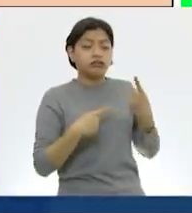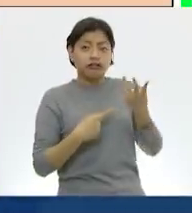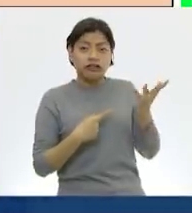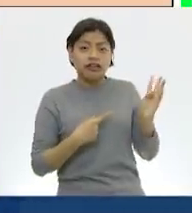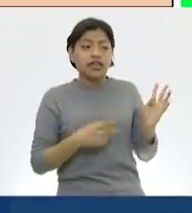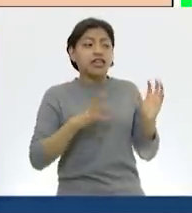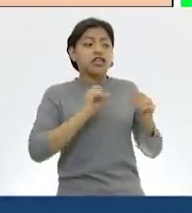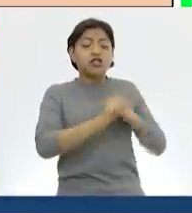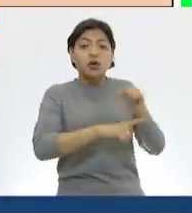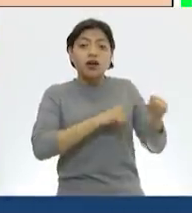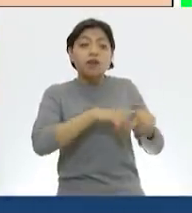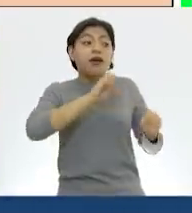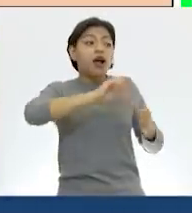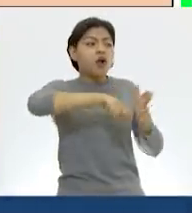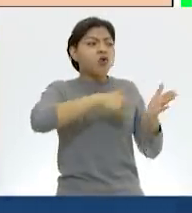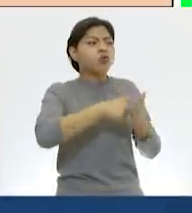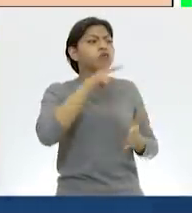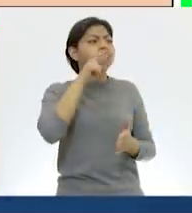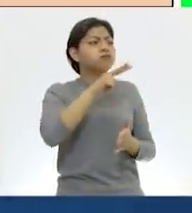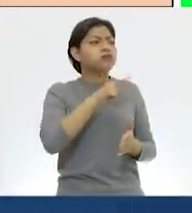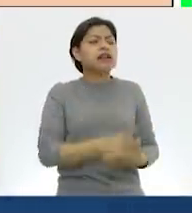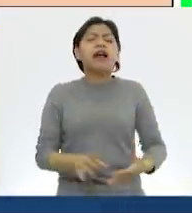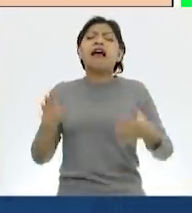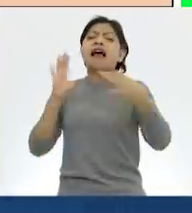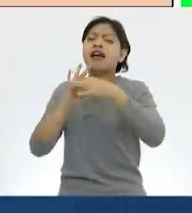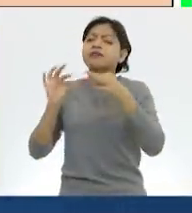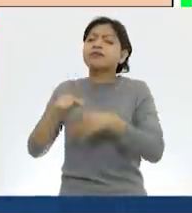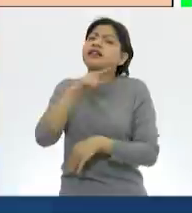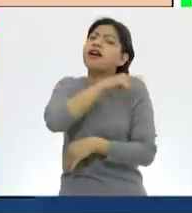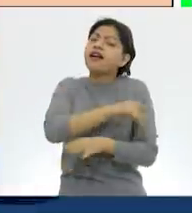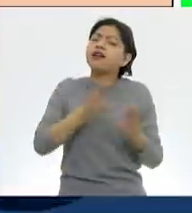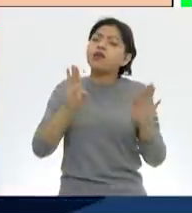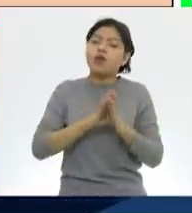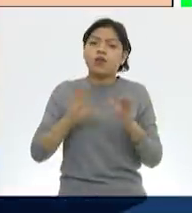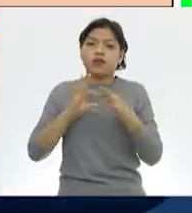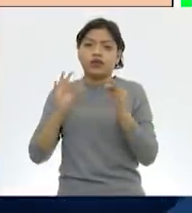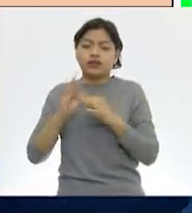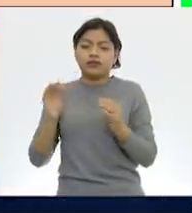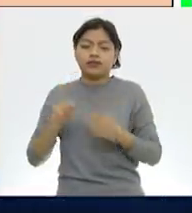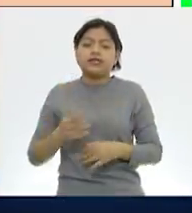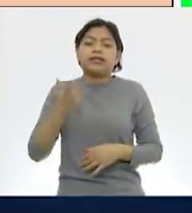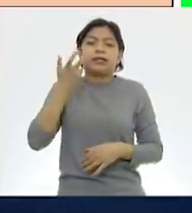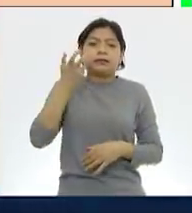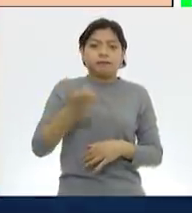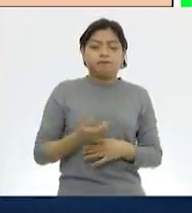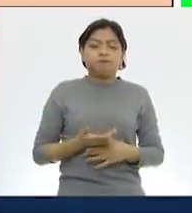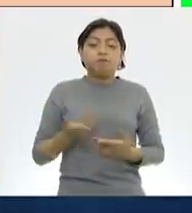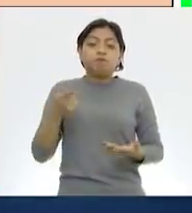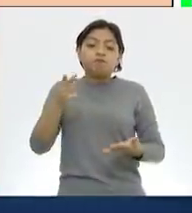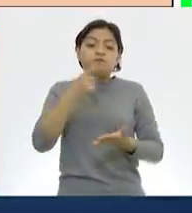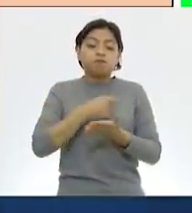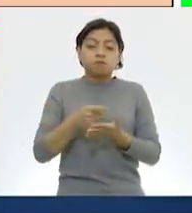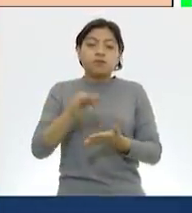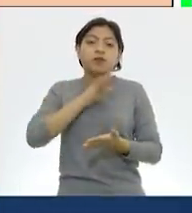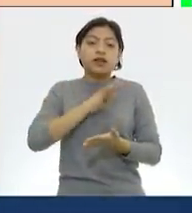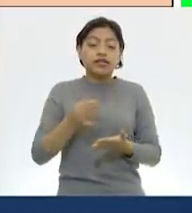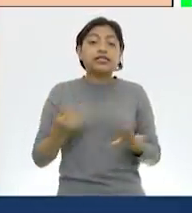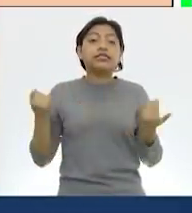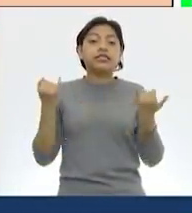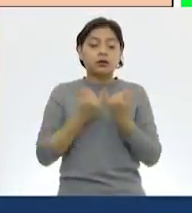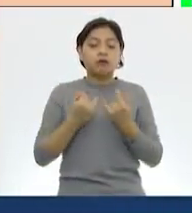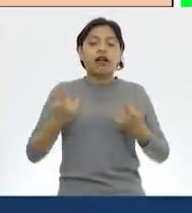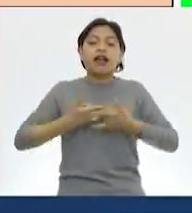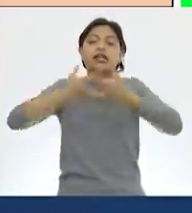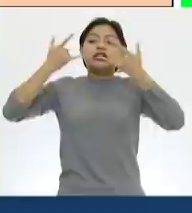o paisaje. Los adjetivos y las frases adverbiales se emplean para dicho propósito. El cuento de